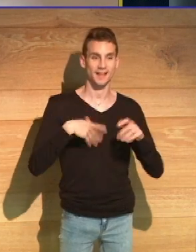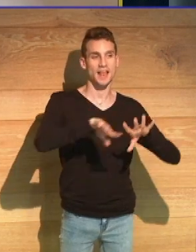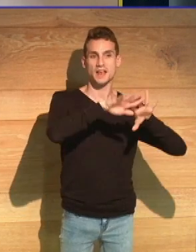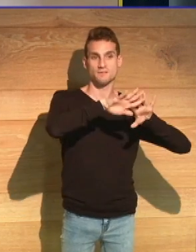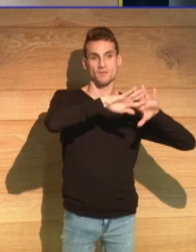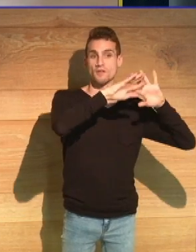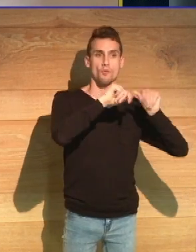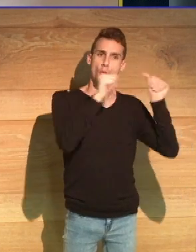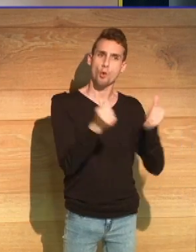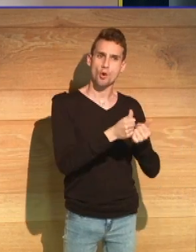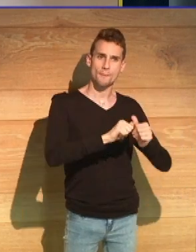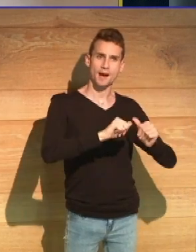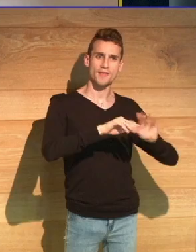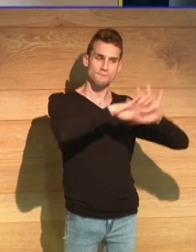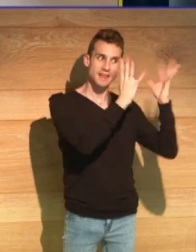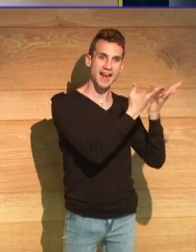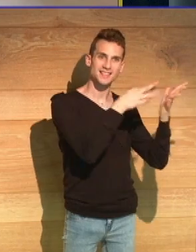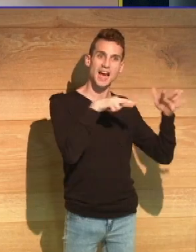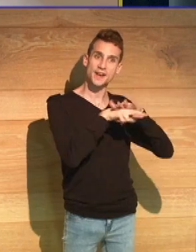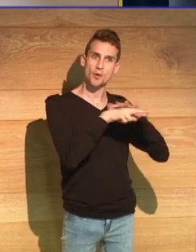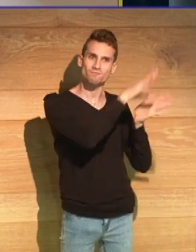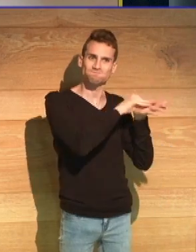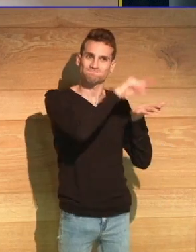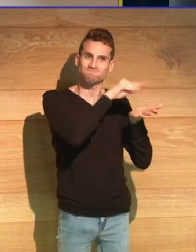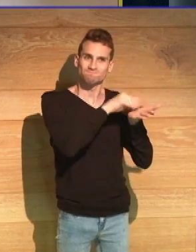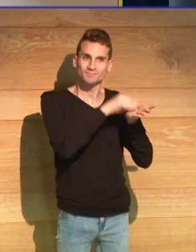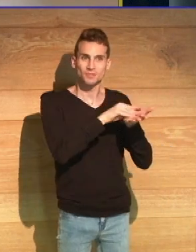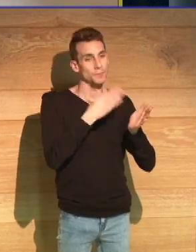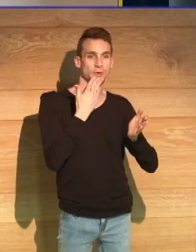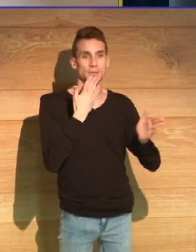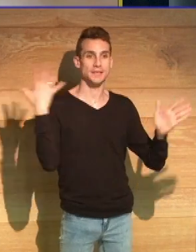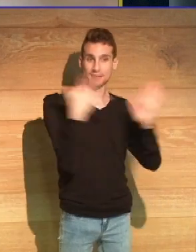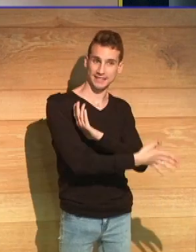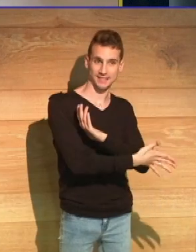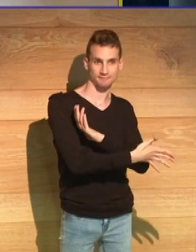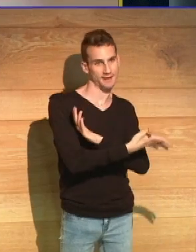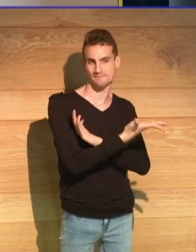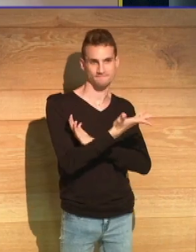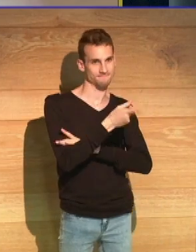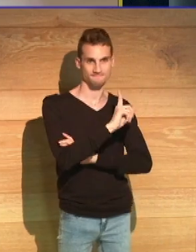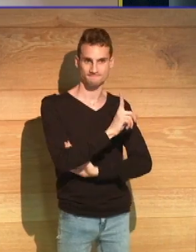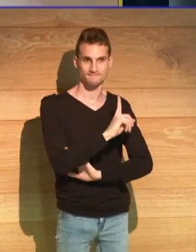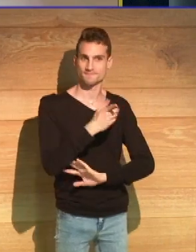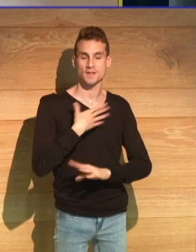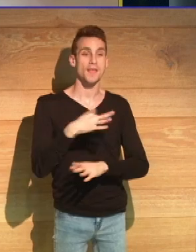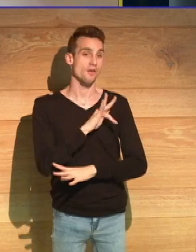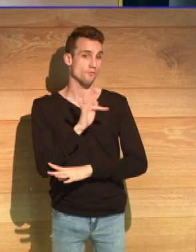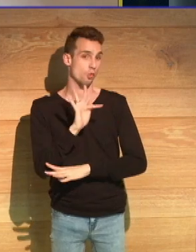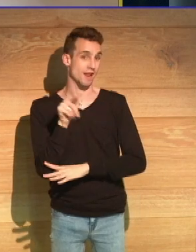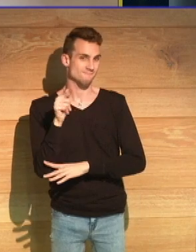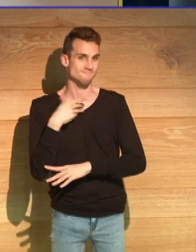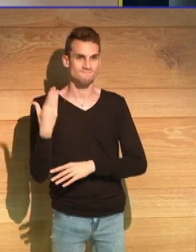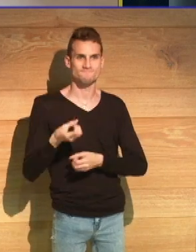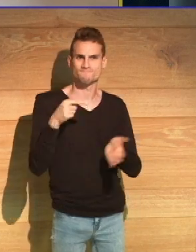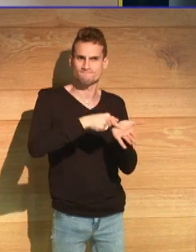manera de acercarnos a los recursos como si fueran infinitos y como si sus externalidades, sus impactos negativos no fueran problema